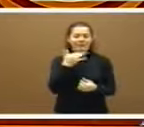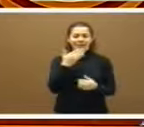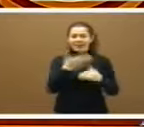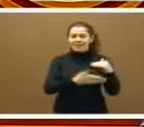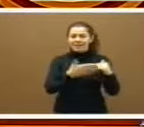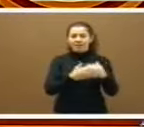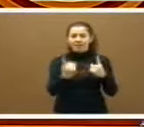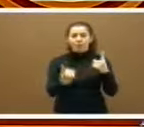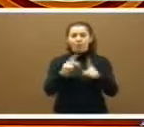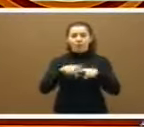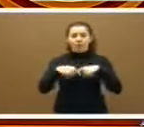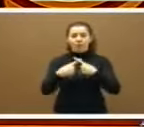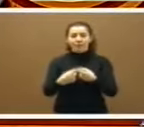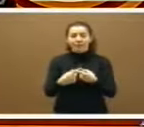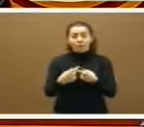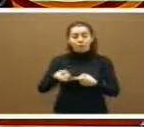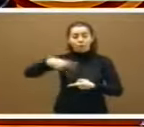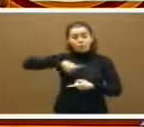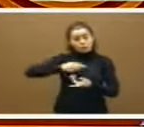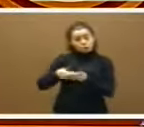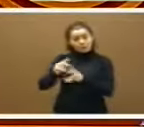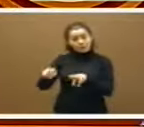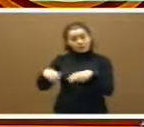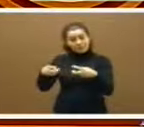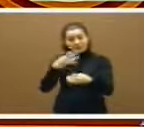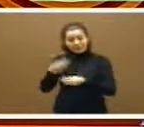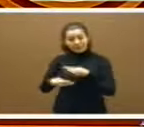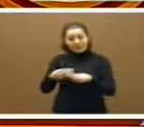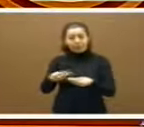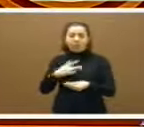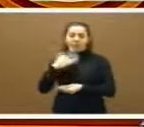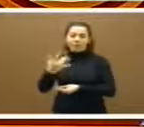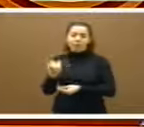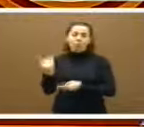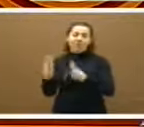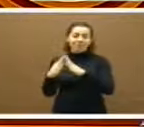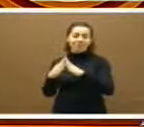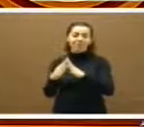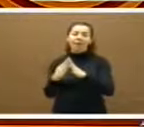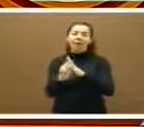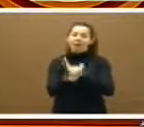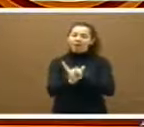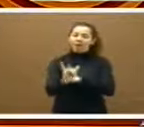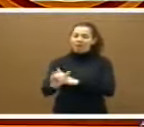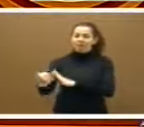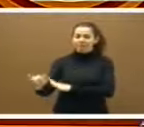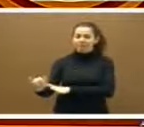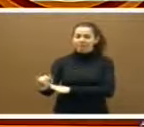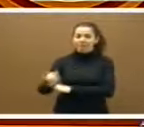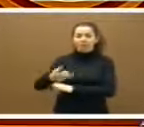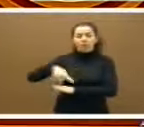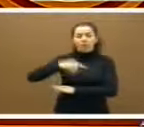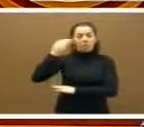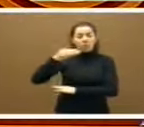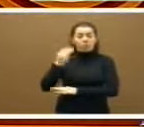familias y que con esta enmienda podríamos permitir que tuvieran ahora una vivienda. Entendemos que se puede introducir